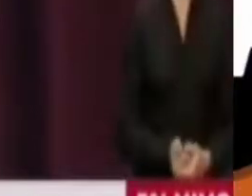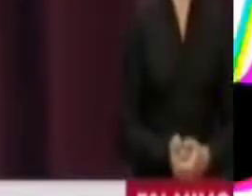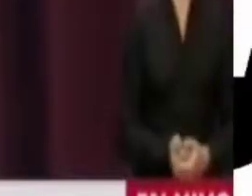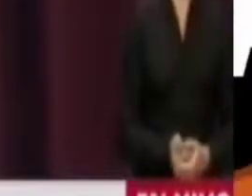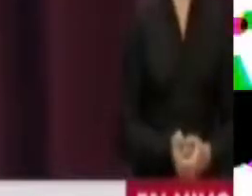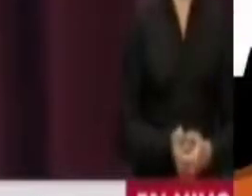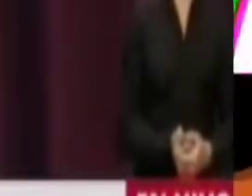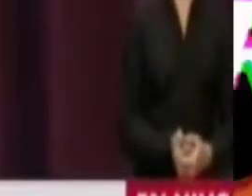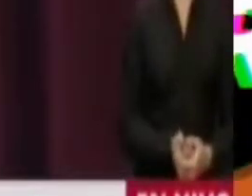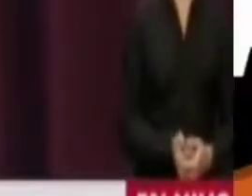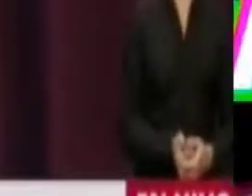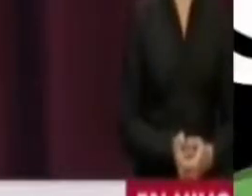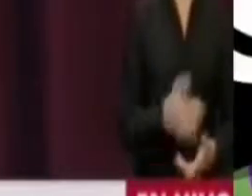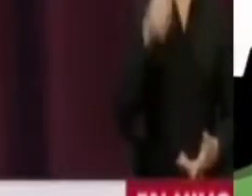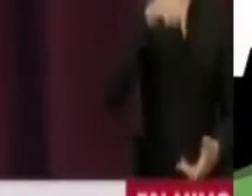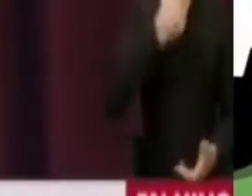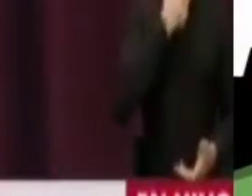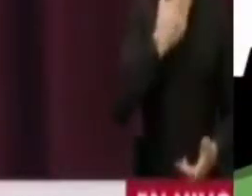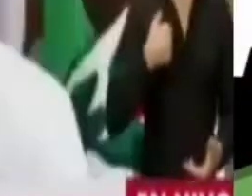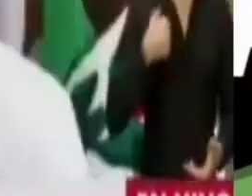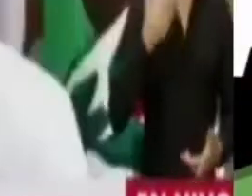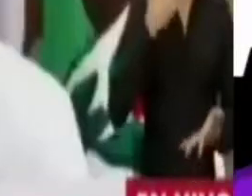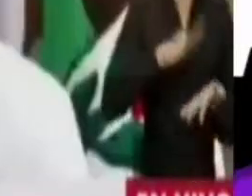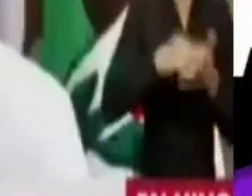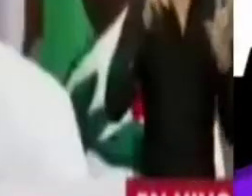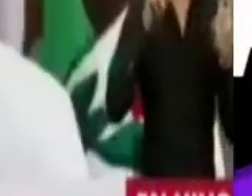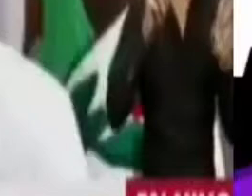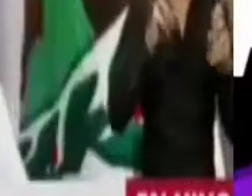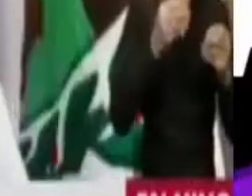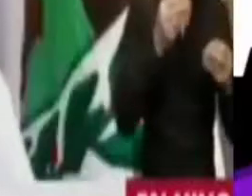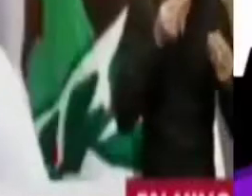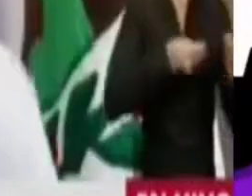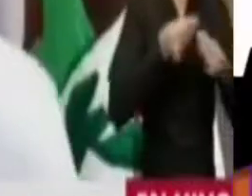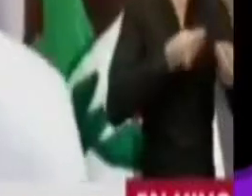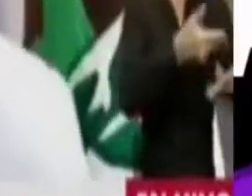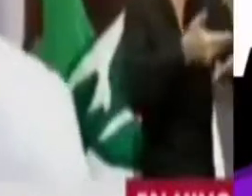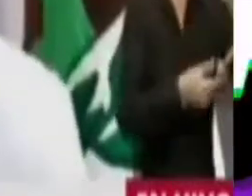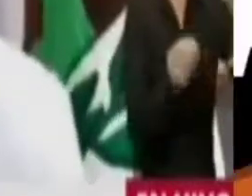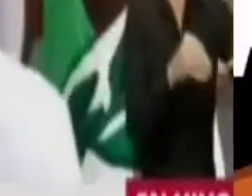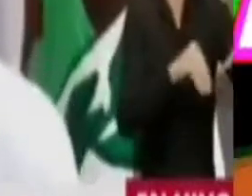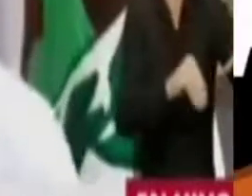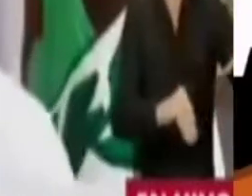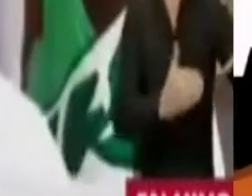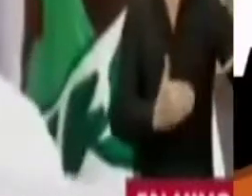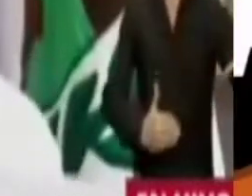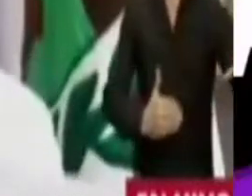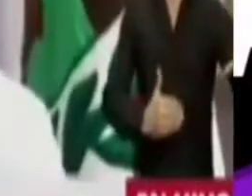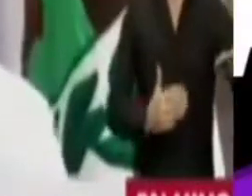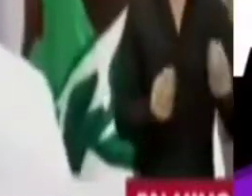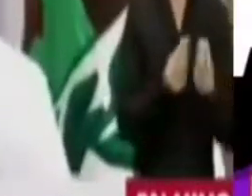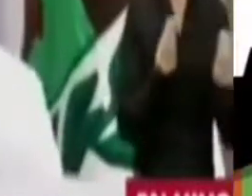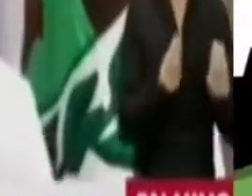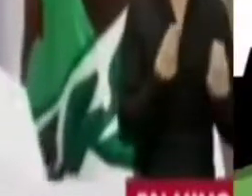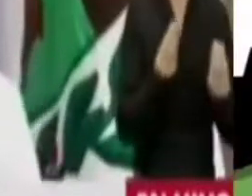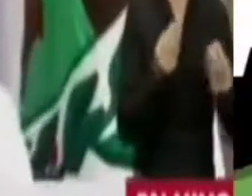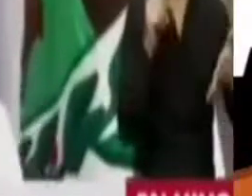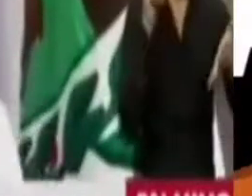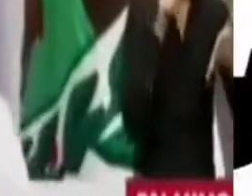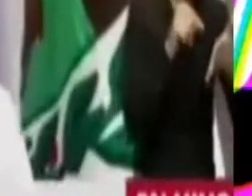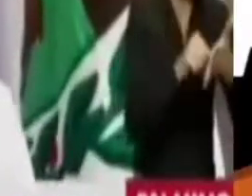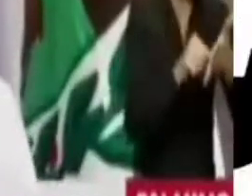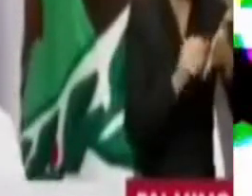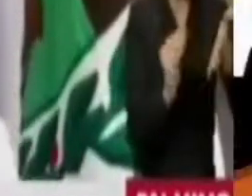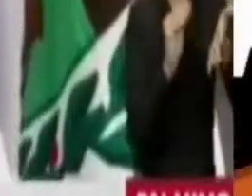ampliación de presupuesto para que él, y se lo facultó al jefe de gabinete a los fines que él disponga los